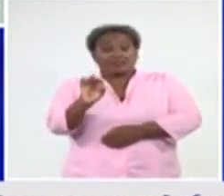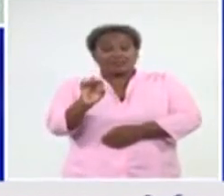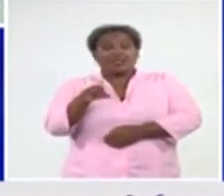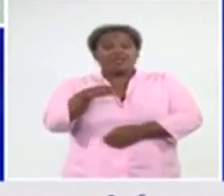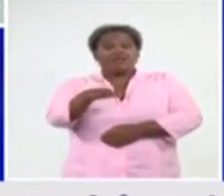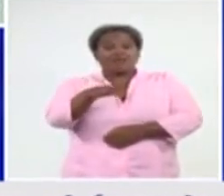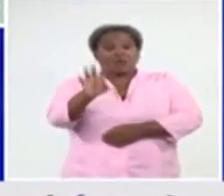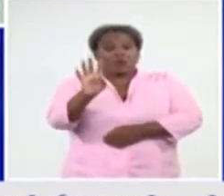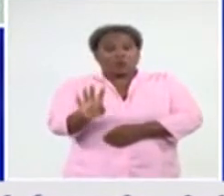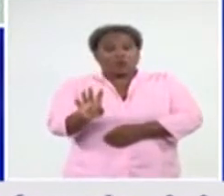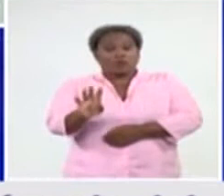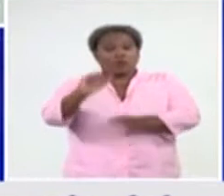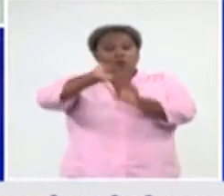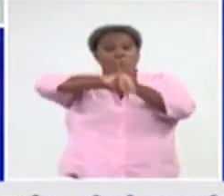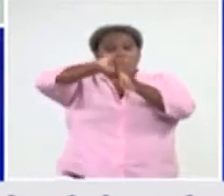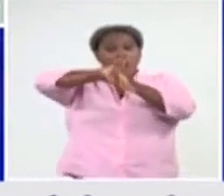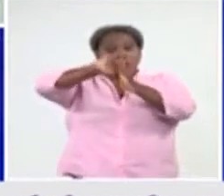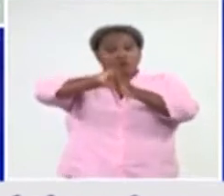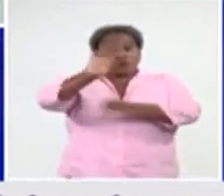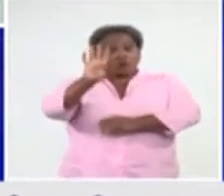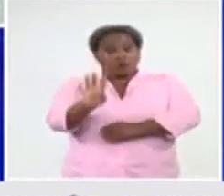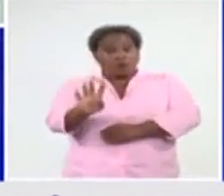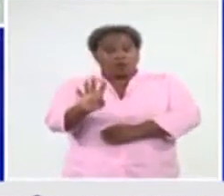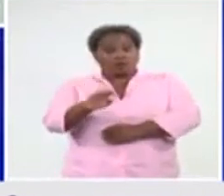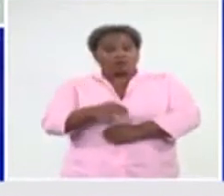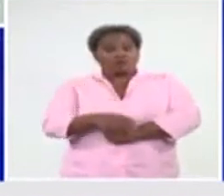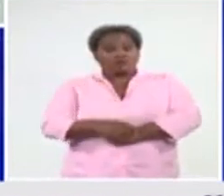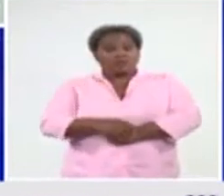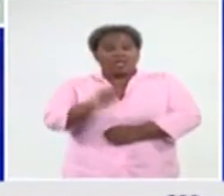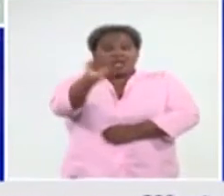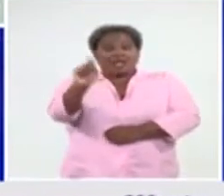Urbano Noris 4, Calixto García y